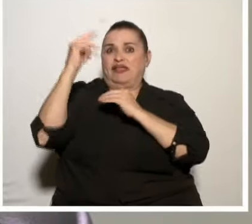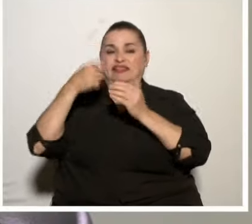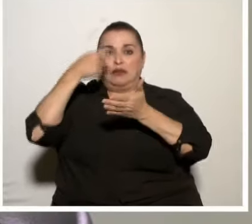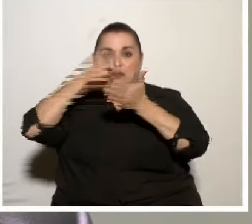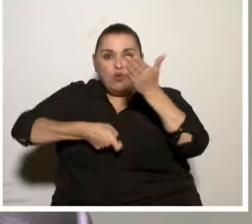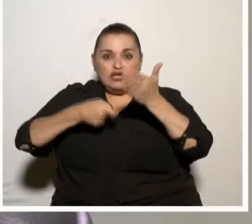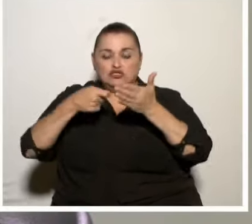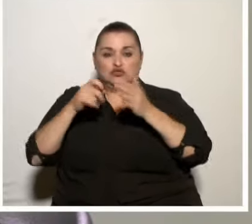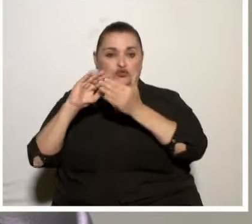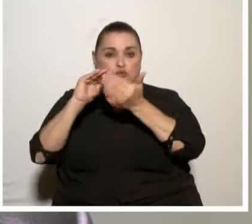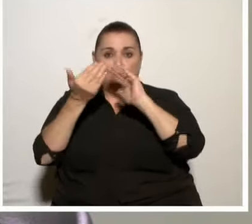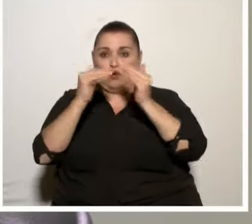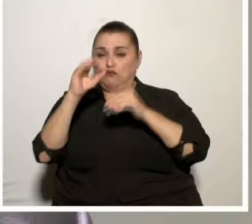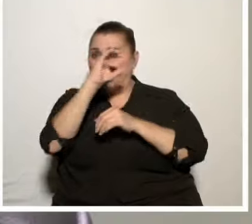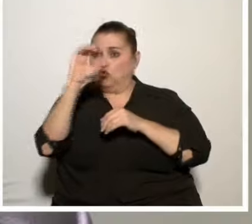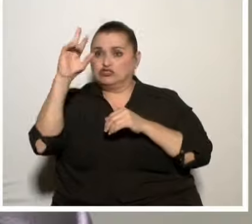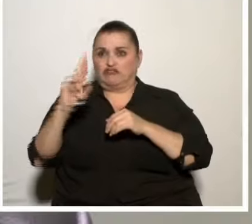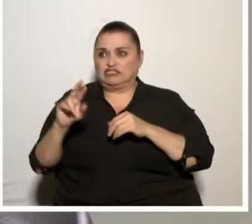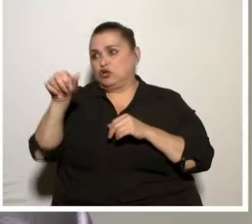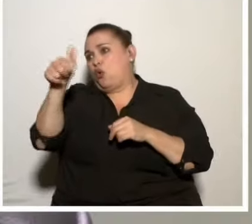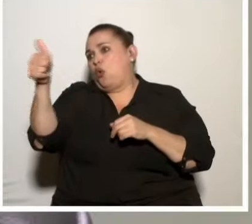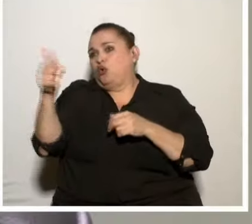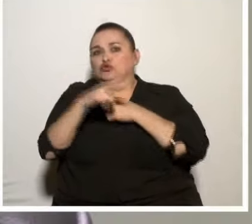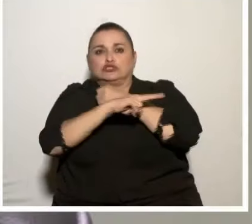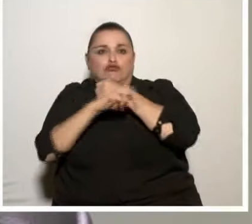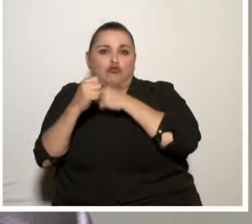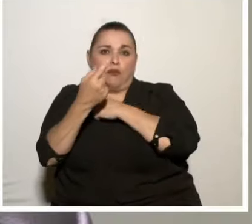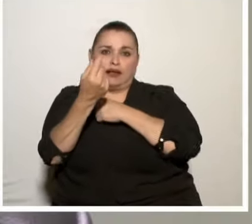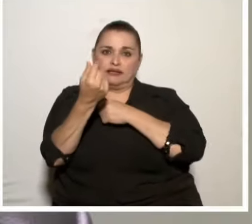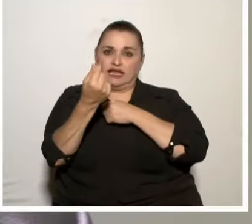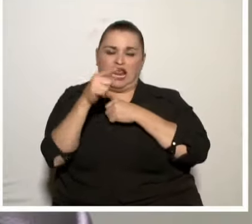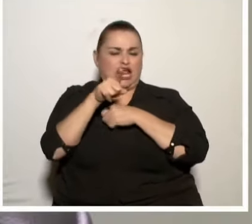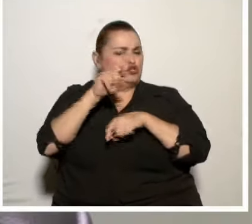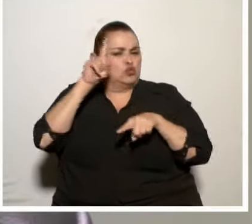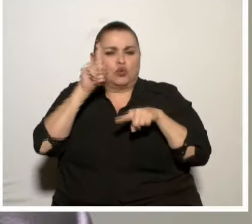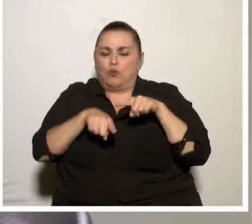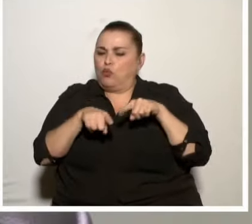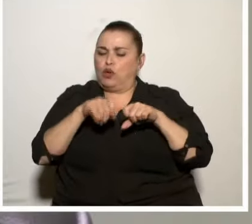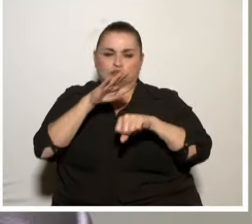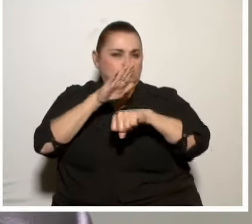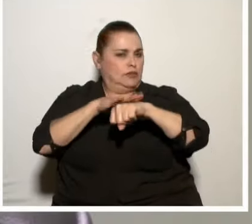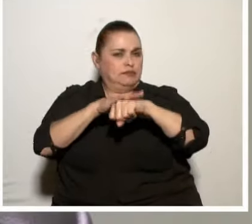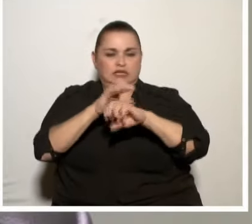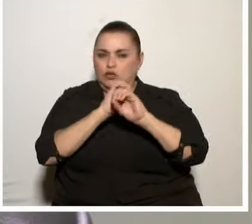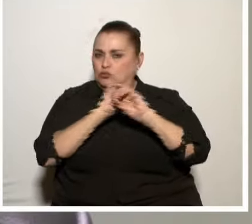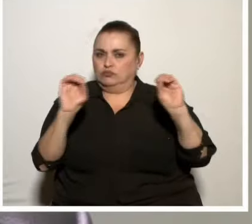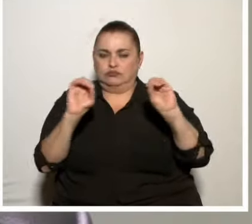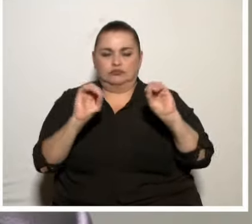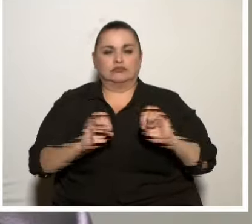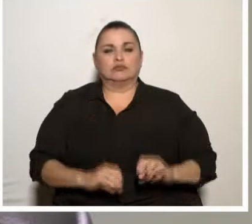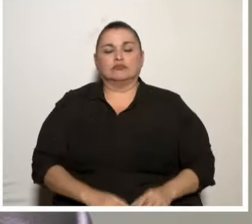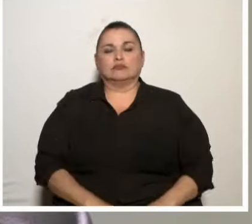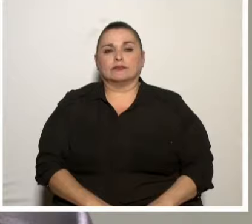pueblo costarricense porque otros se están robando el dinero. Eso no lo podemos seguir permitiendo.